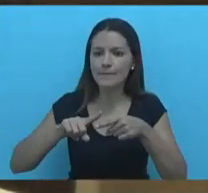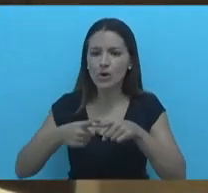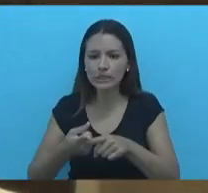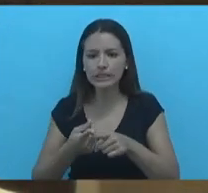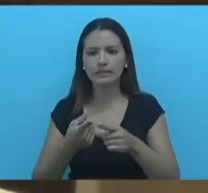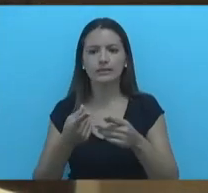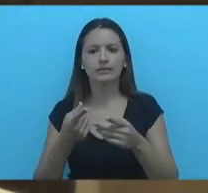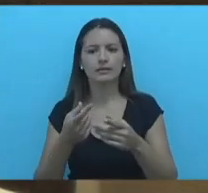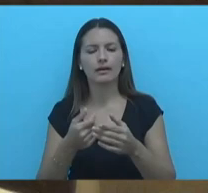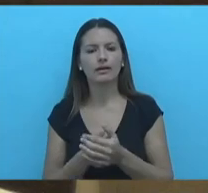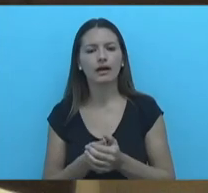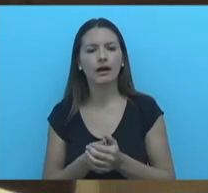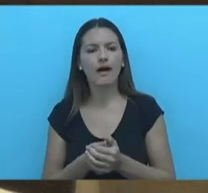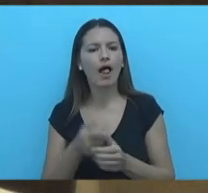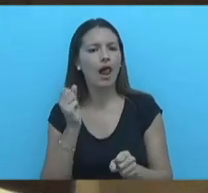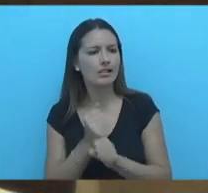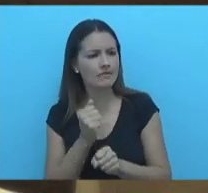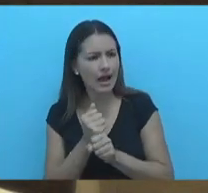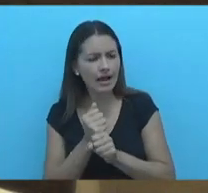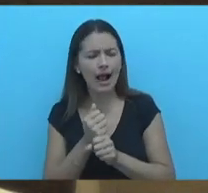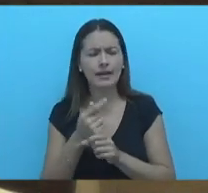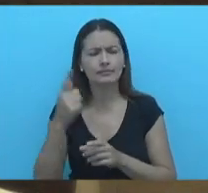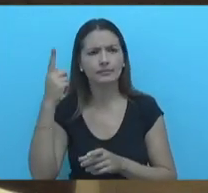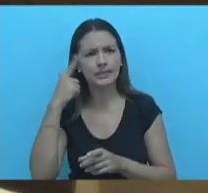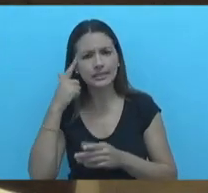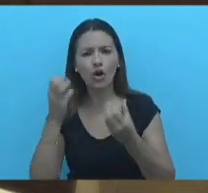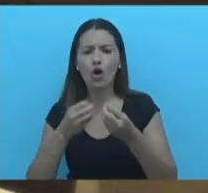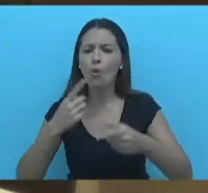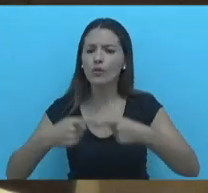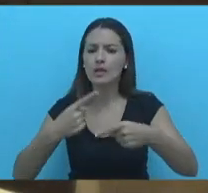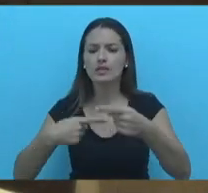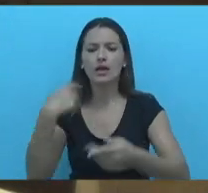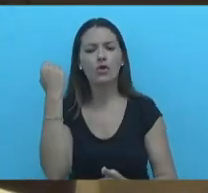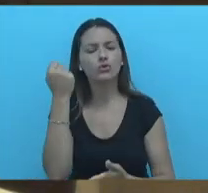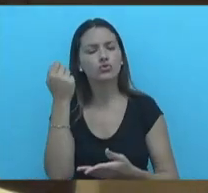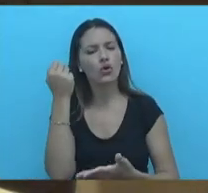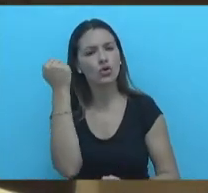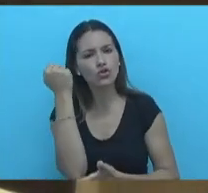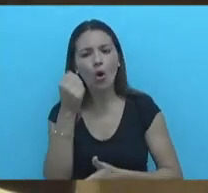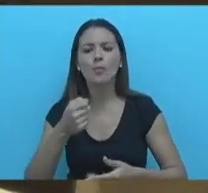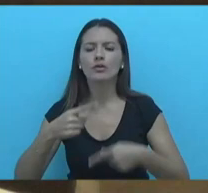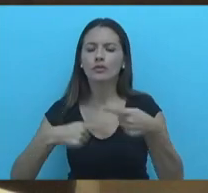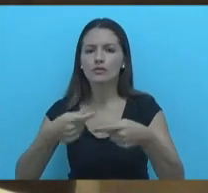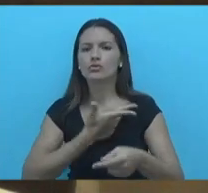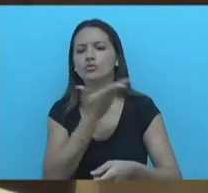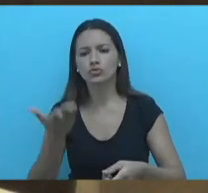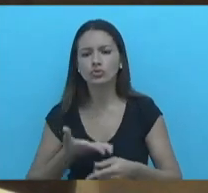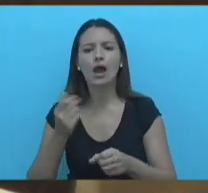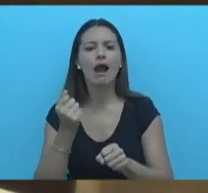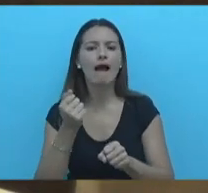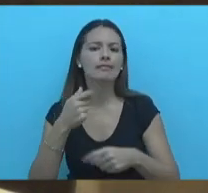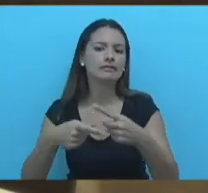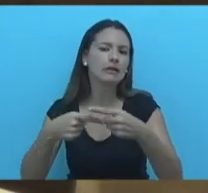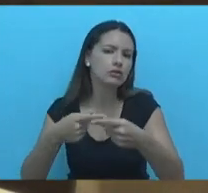que tiene que establecer principios comunes de desarrollo económico, social y productivo, que tiene que preocuparse por